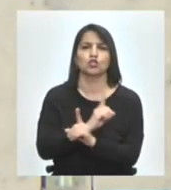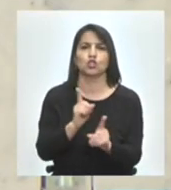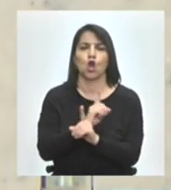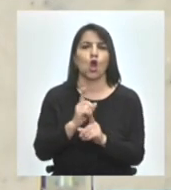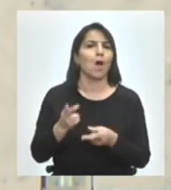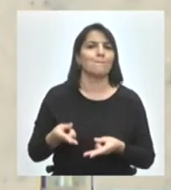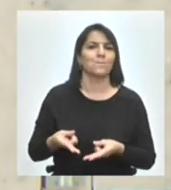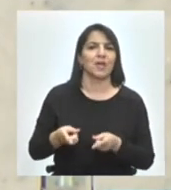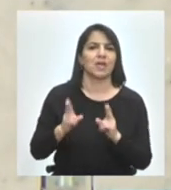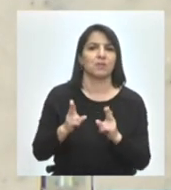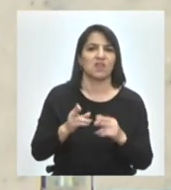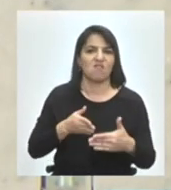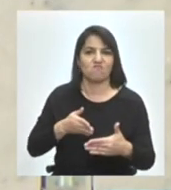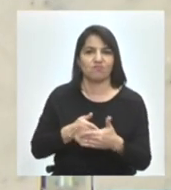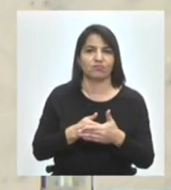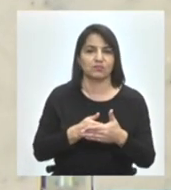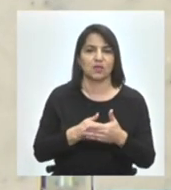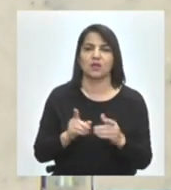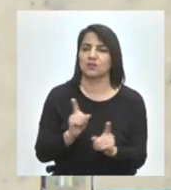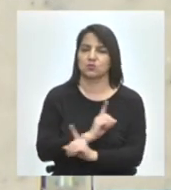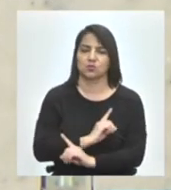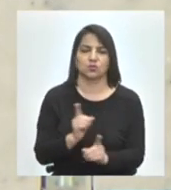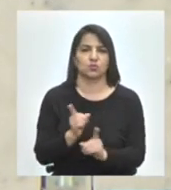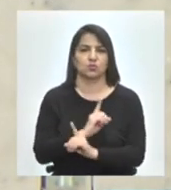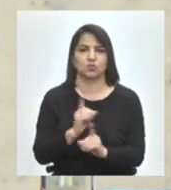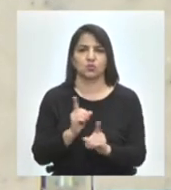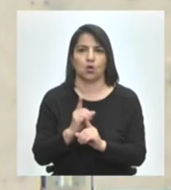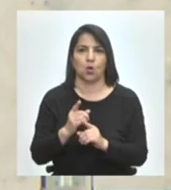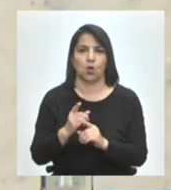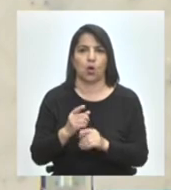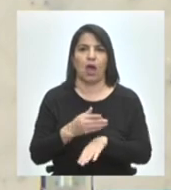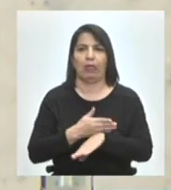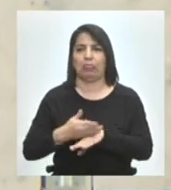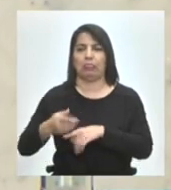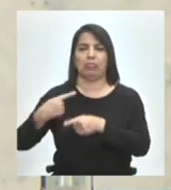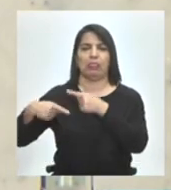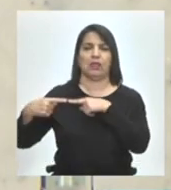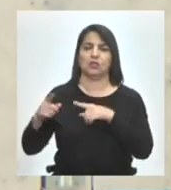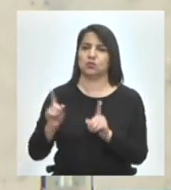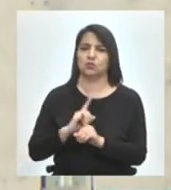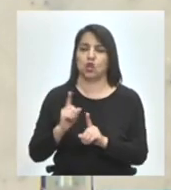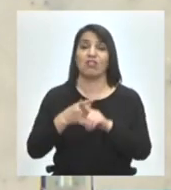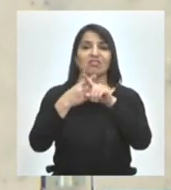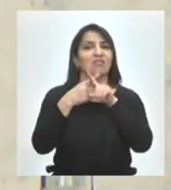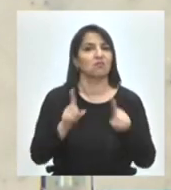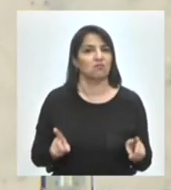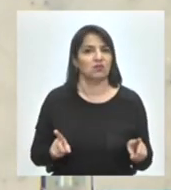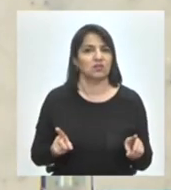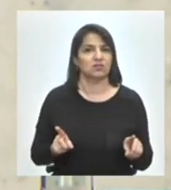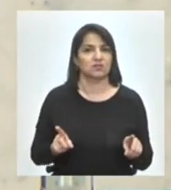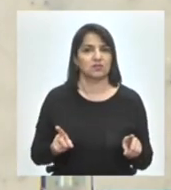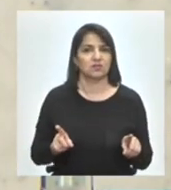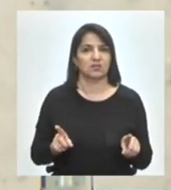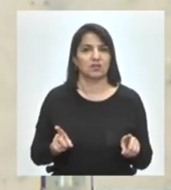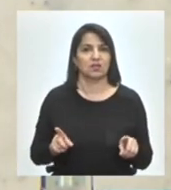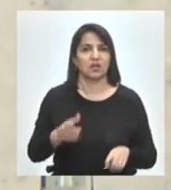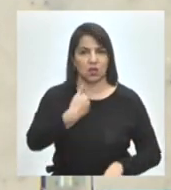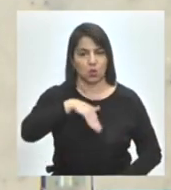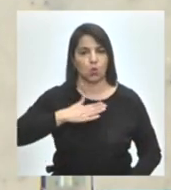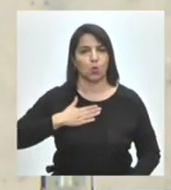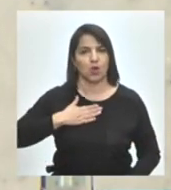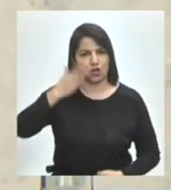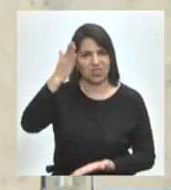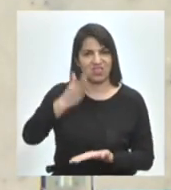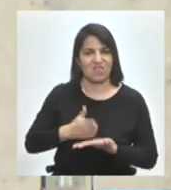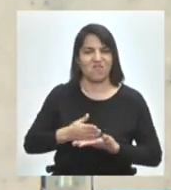el estancamiento y no vamos a permitir el retroceso. Muy por el contrario, es nuestro deber